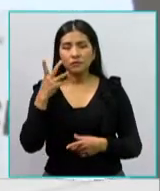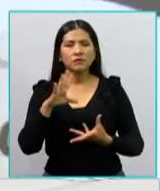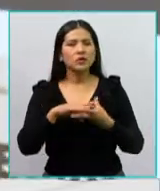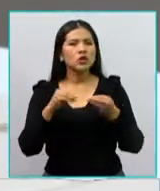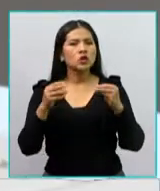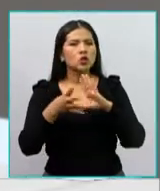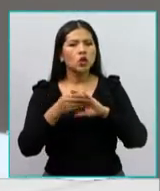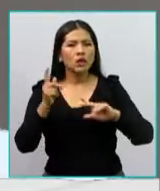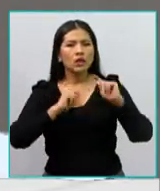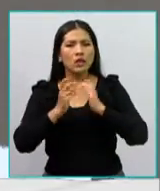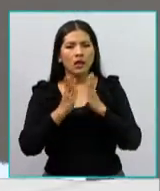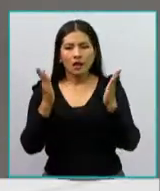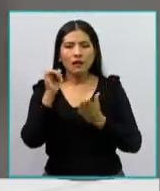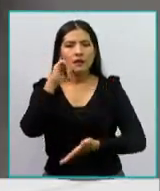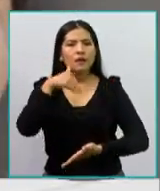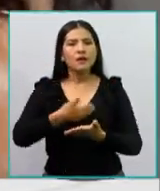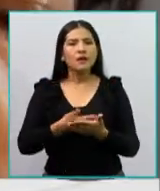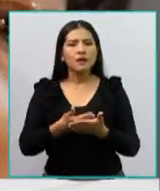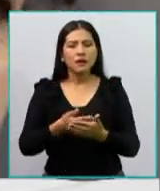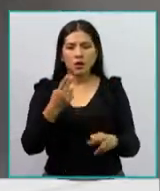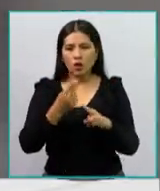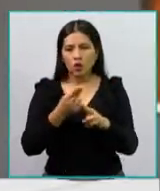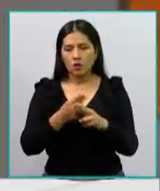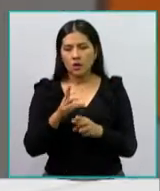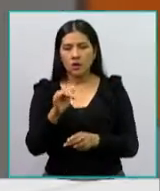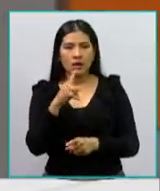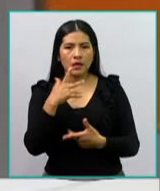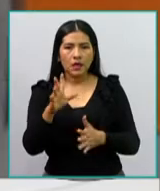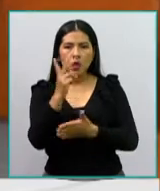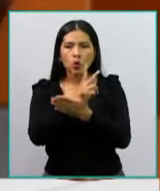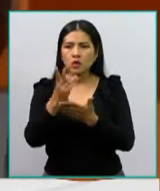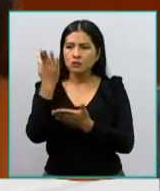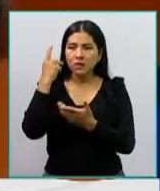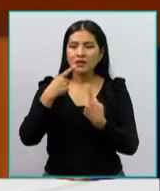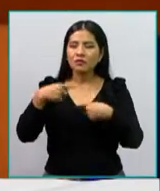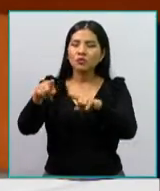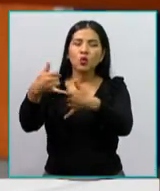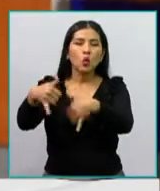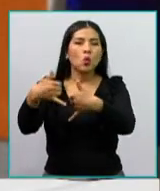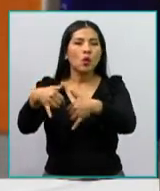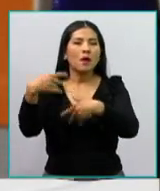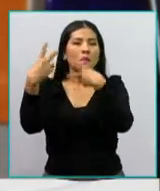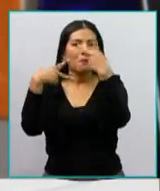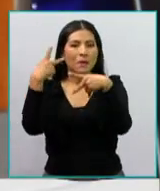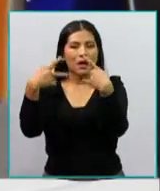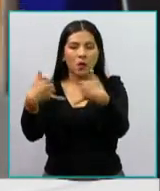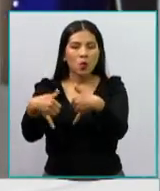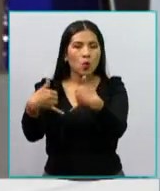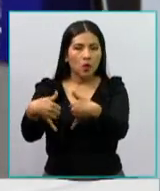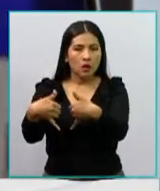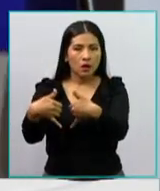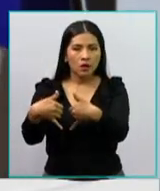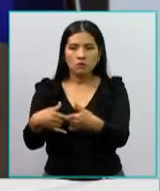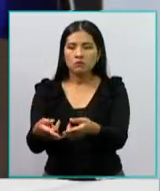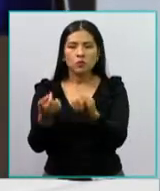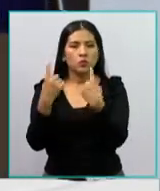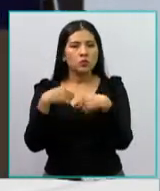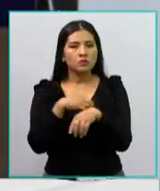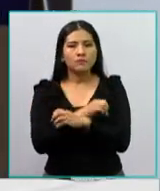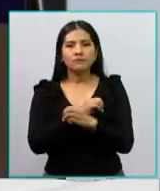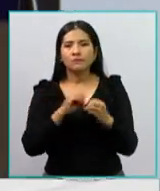años. Hace 2 semanas salió al parque a jugar con sus amigos y no ha vuelto